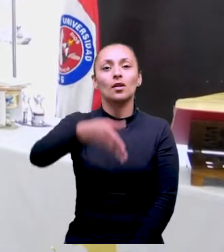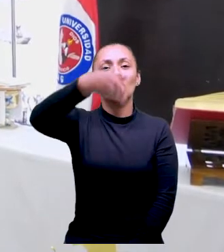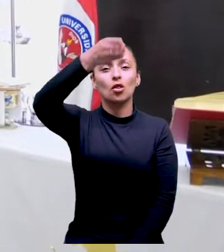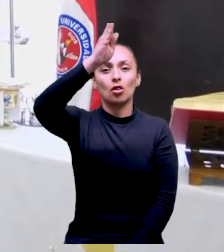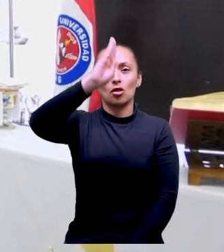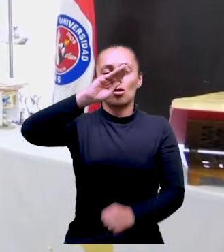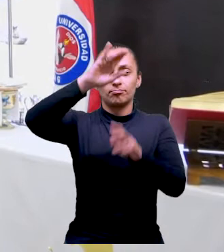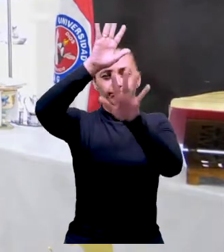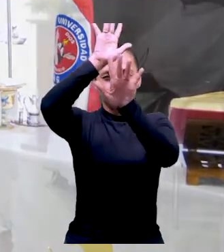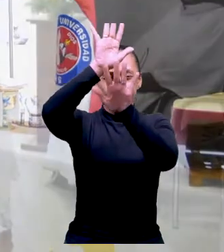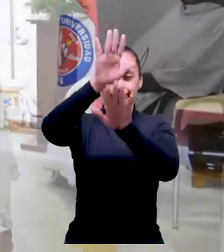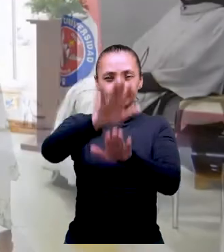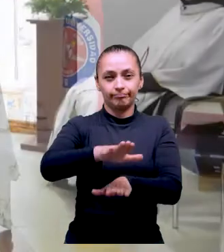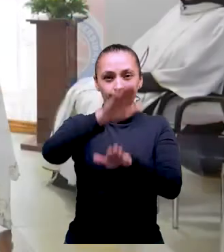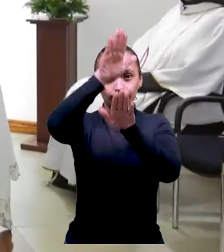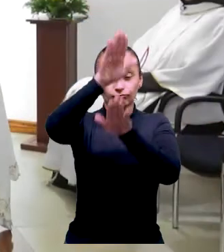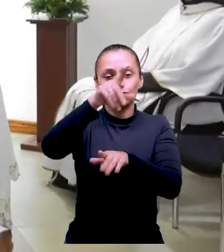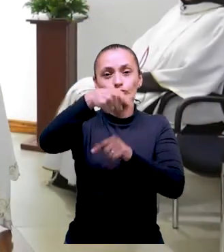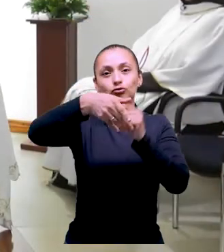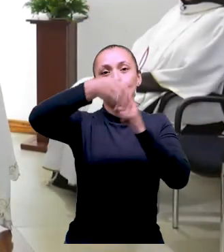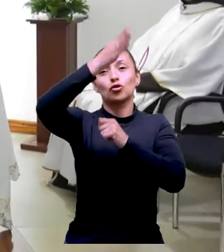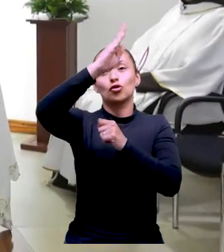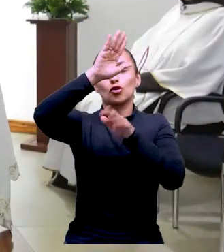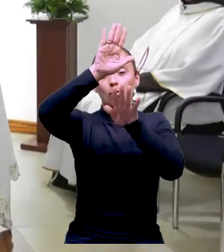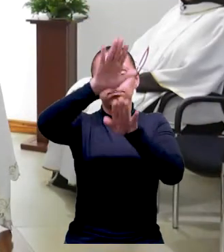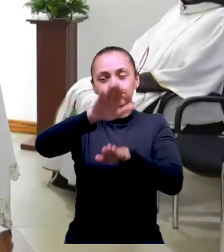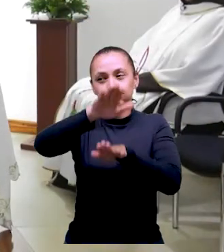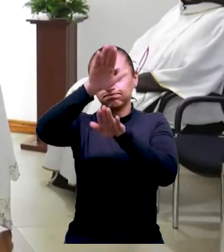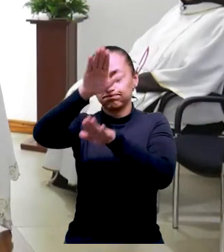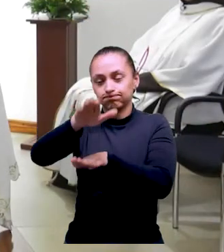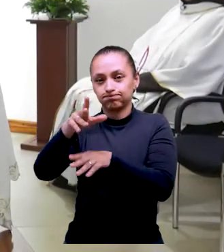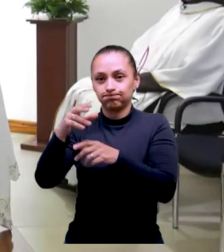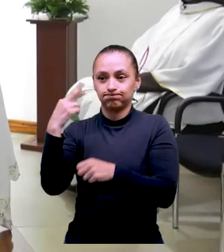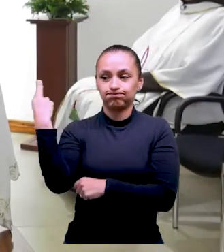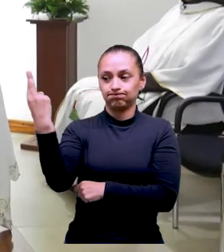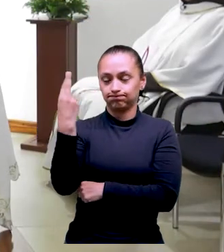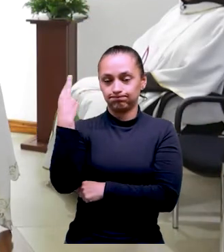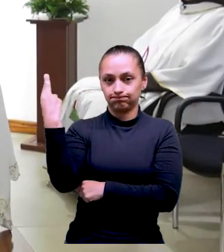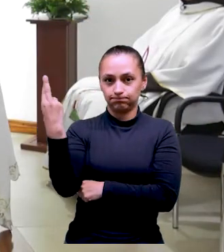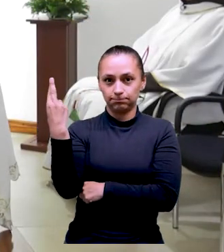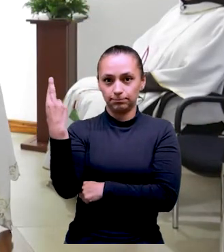oh dios que te alaben los pueblos que todos los pueblos árabes